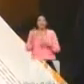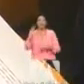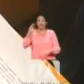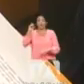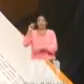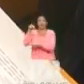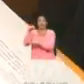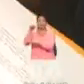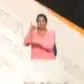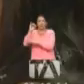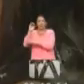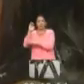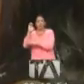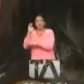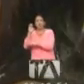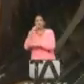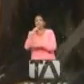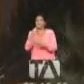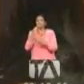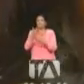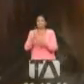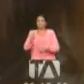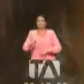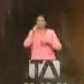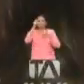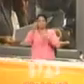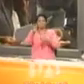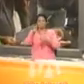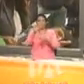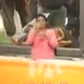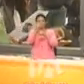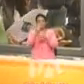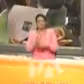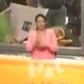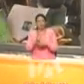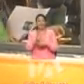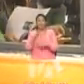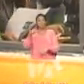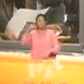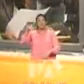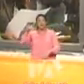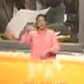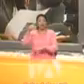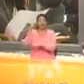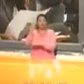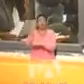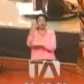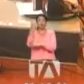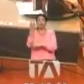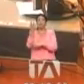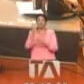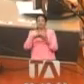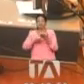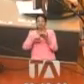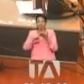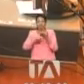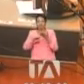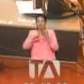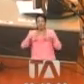INRED presentaron una acción de protección en contra de este código y será este miércoles al mediodía cuando se desarrolle la audiencia